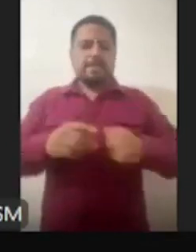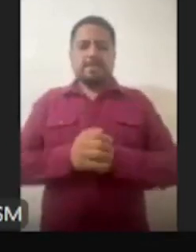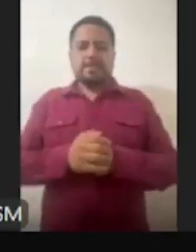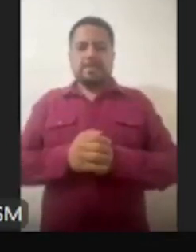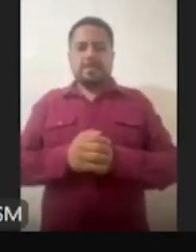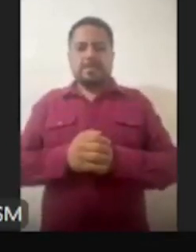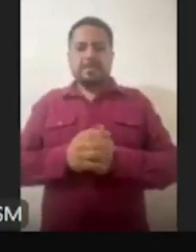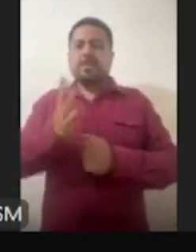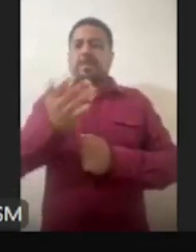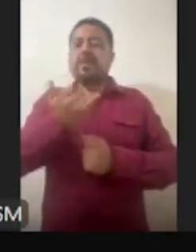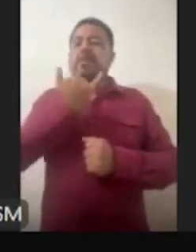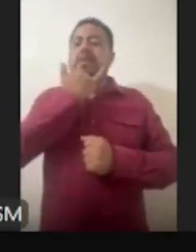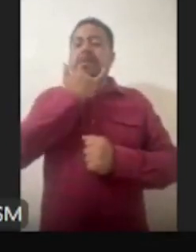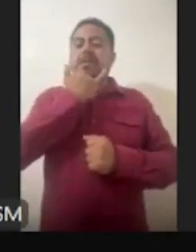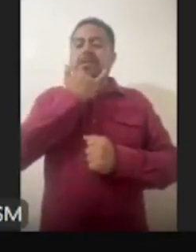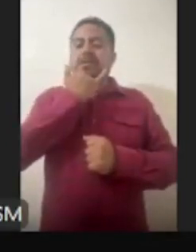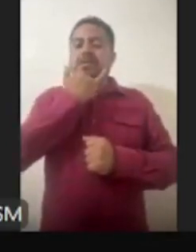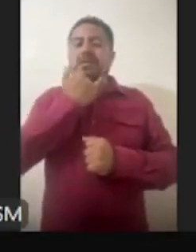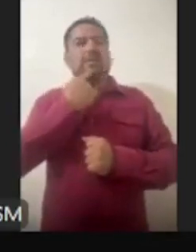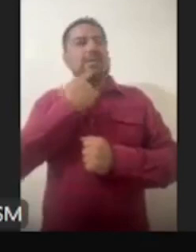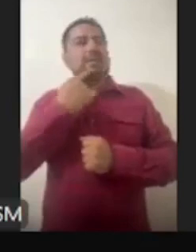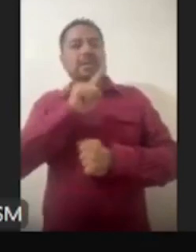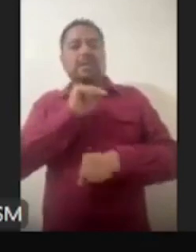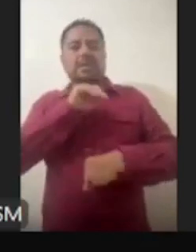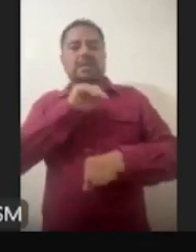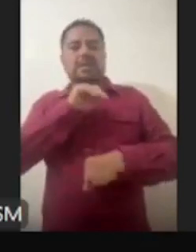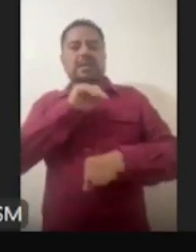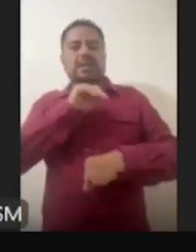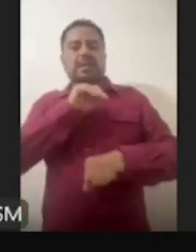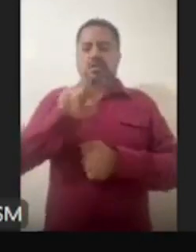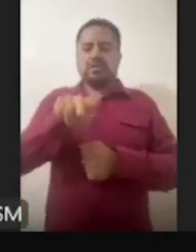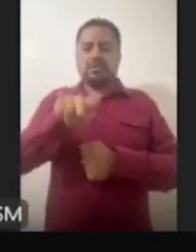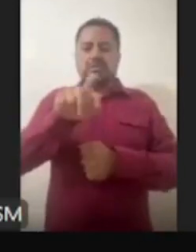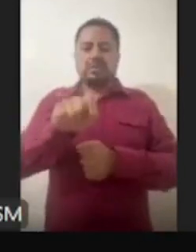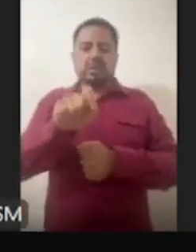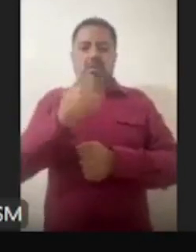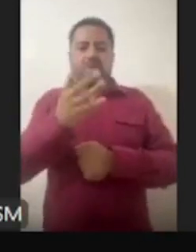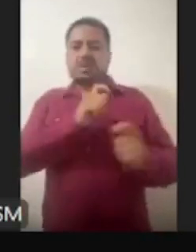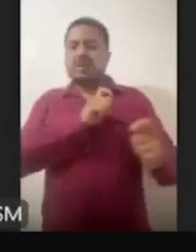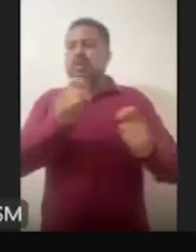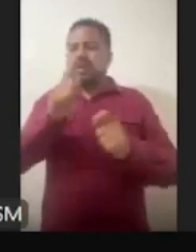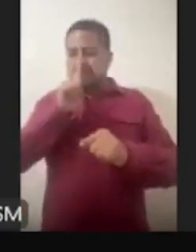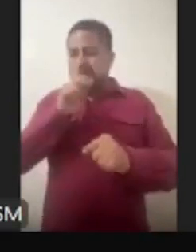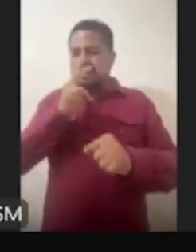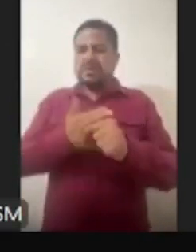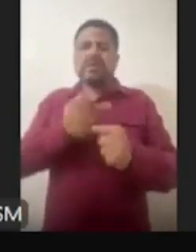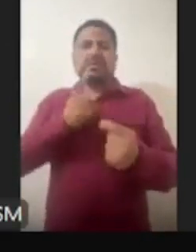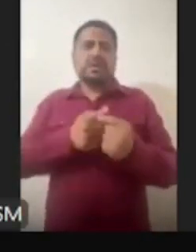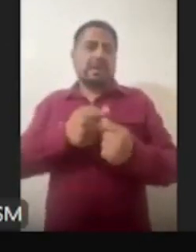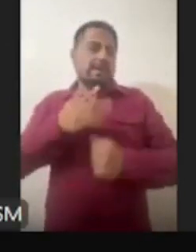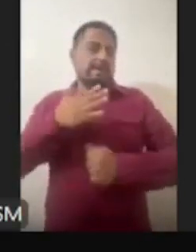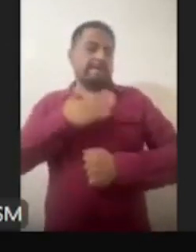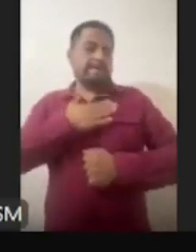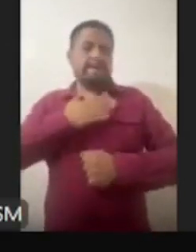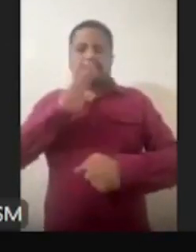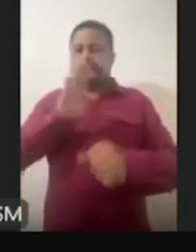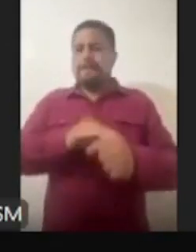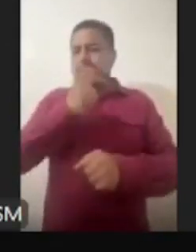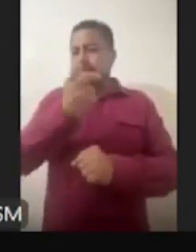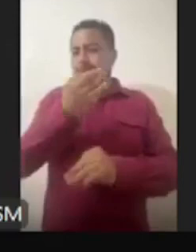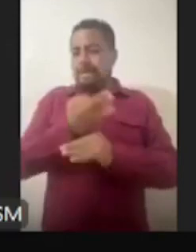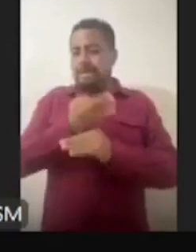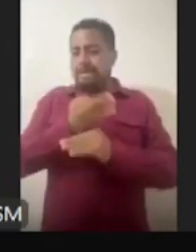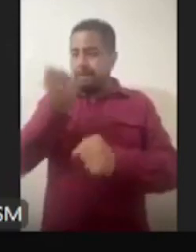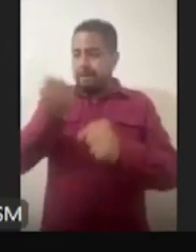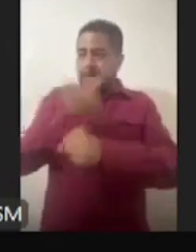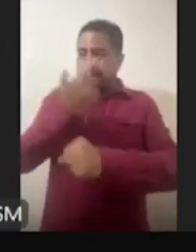al recurso de apelación 36 del 2024 que fue turnado a la ponencia a mi cargo. Por lo tanto, le solicito, secretario,